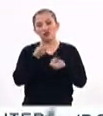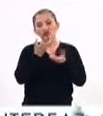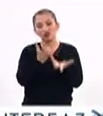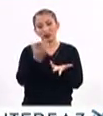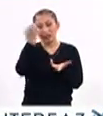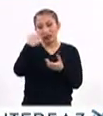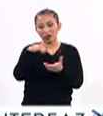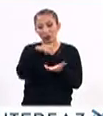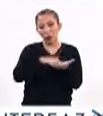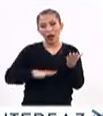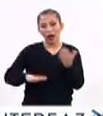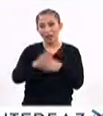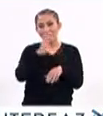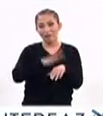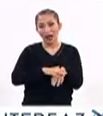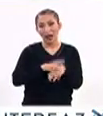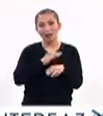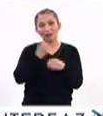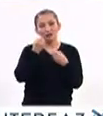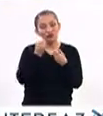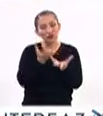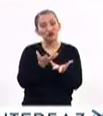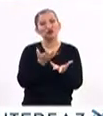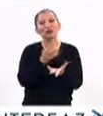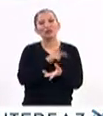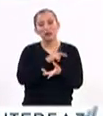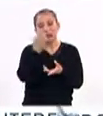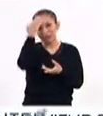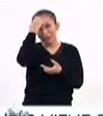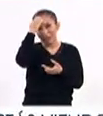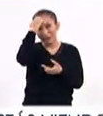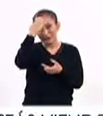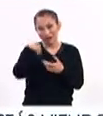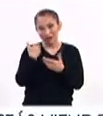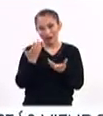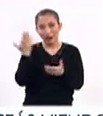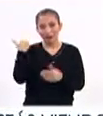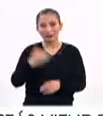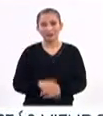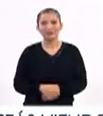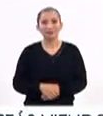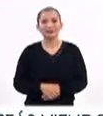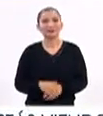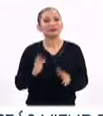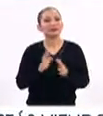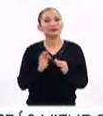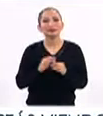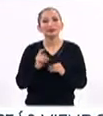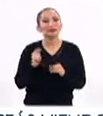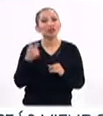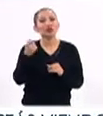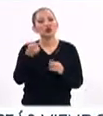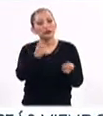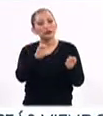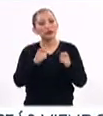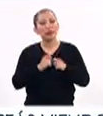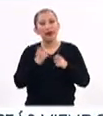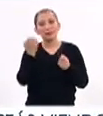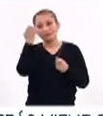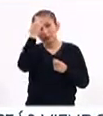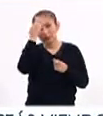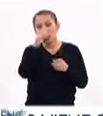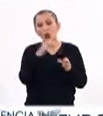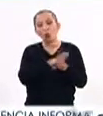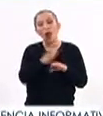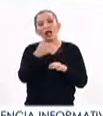compartir este espacio y pues sobre todo de poder compartir esta gran experiencia que fue. Cuéntanos, ¿cómo lograste acceder a esta